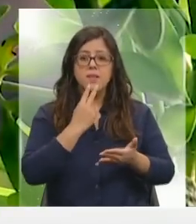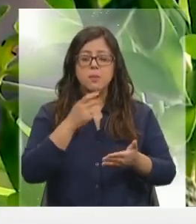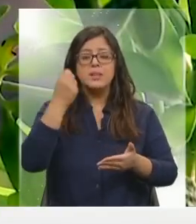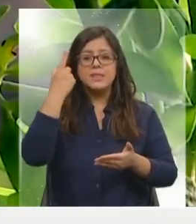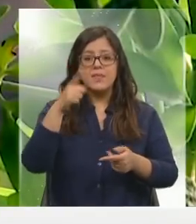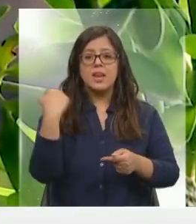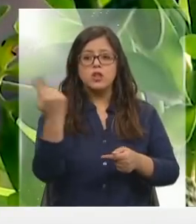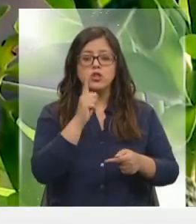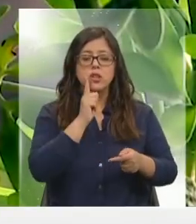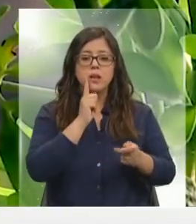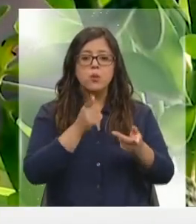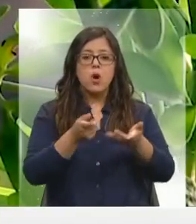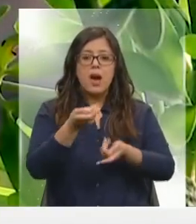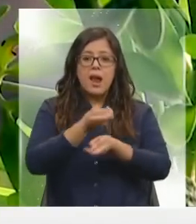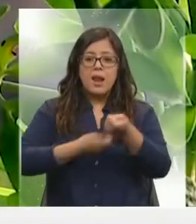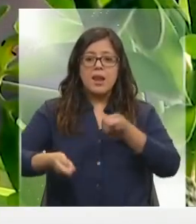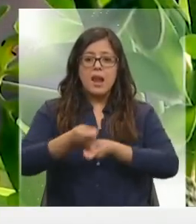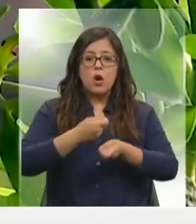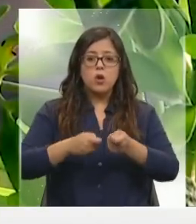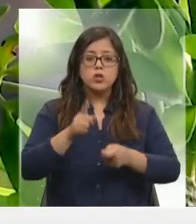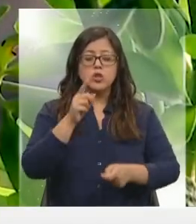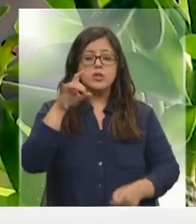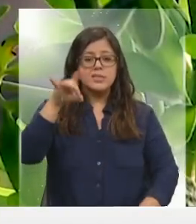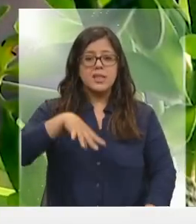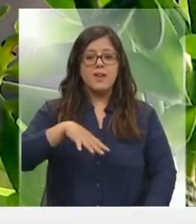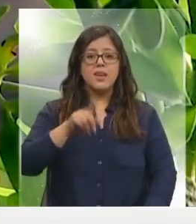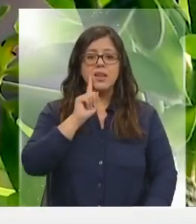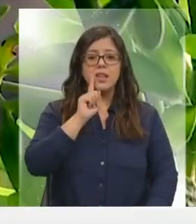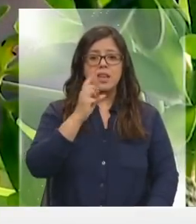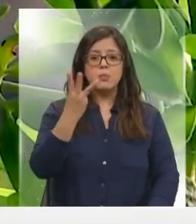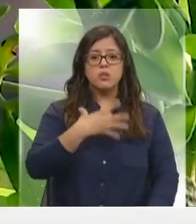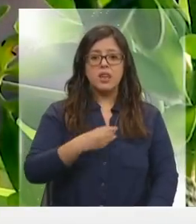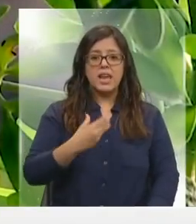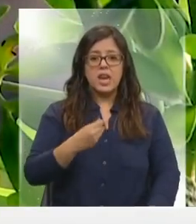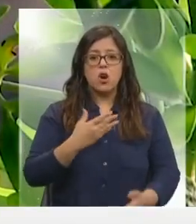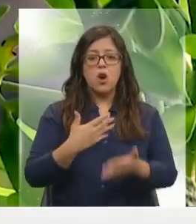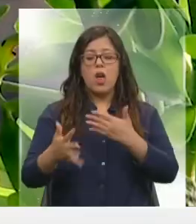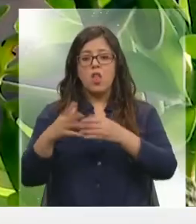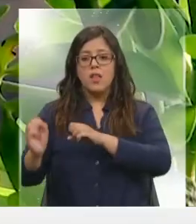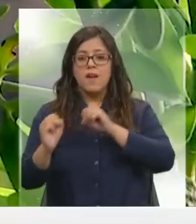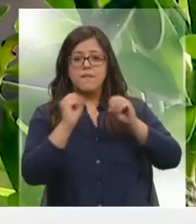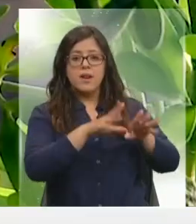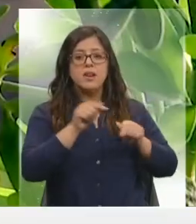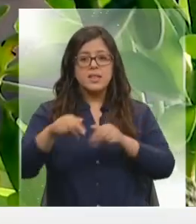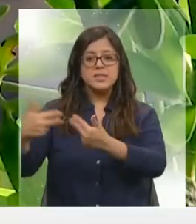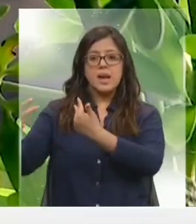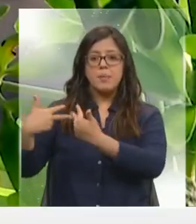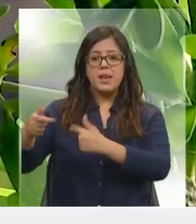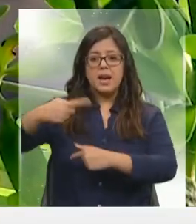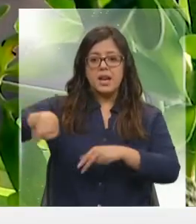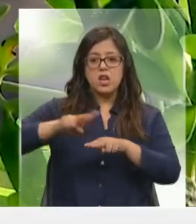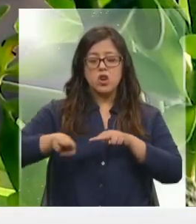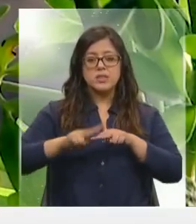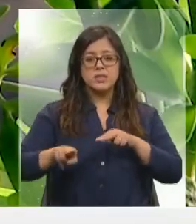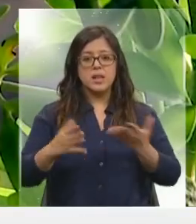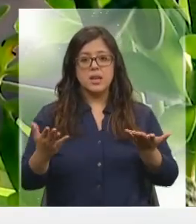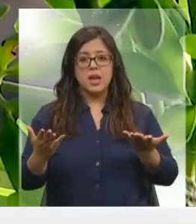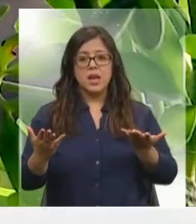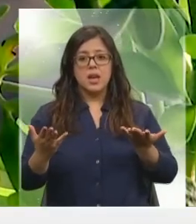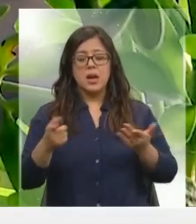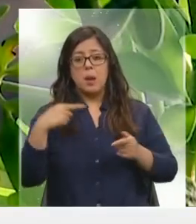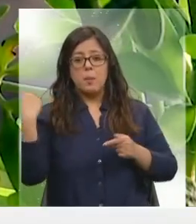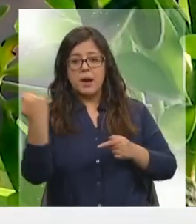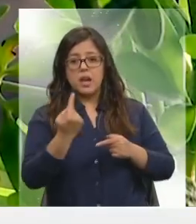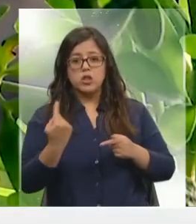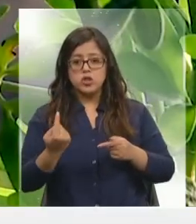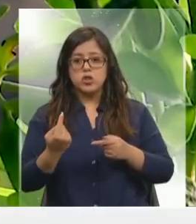negocio, sabían que teníamos tres hijos, dónde iban. Entonces, esos fueron los tipos de amenazas que ellos nos hacían, como para que nosotros les